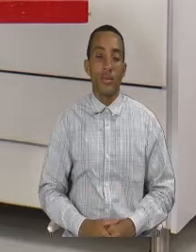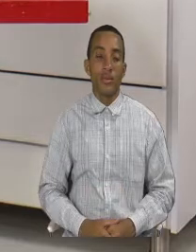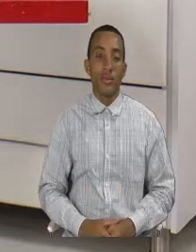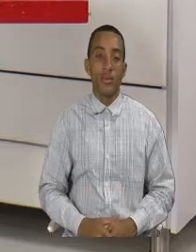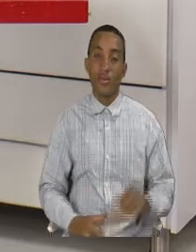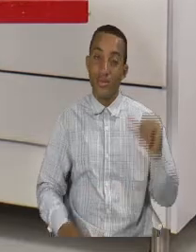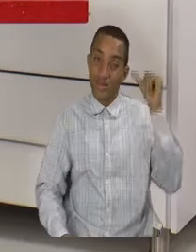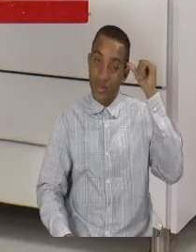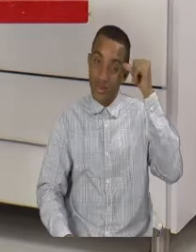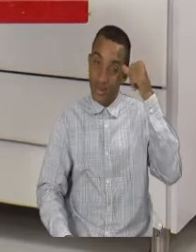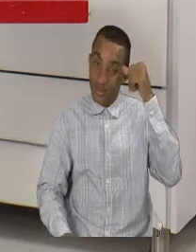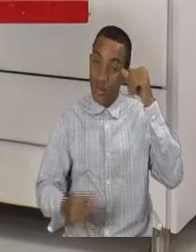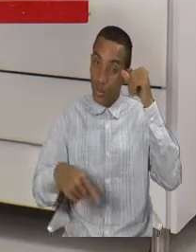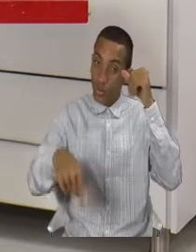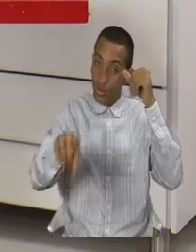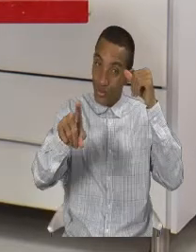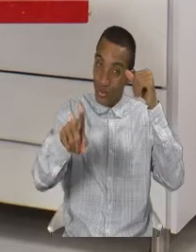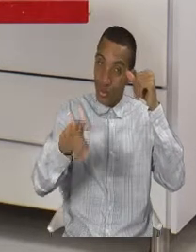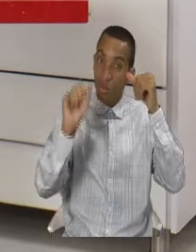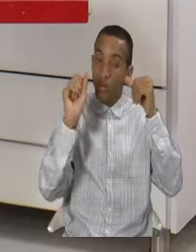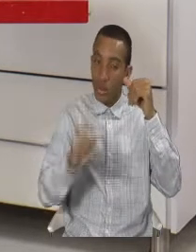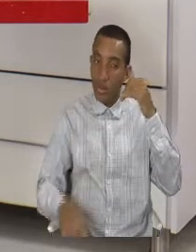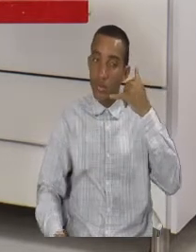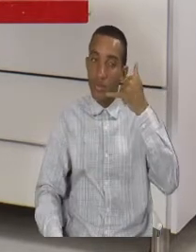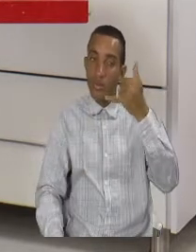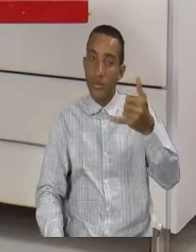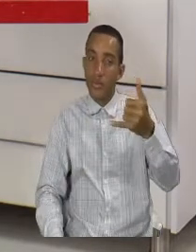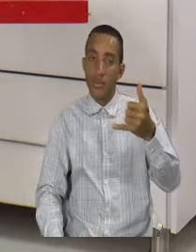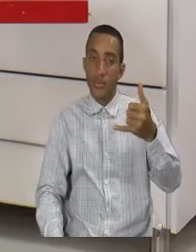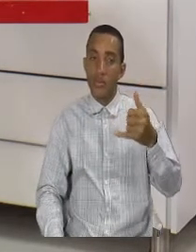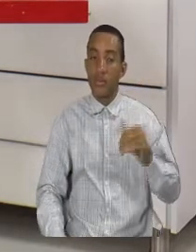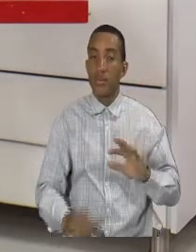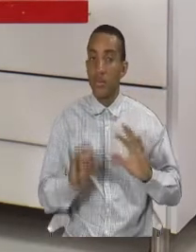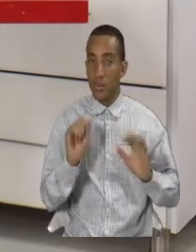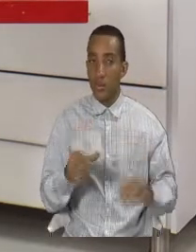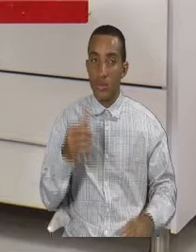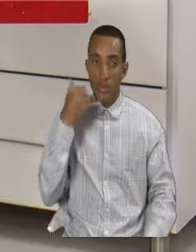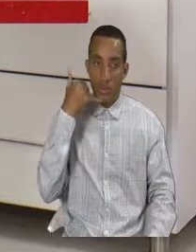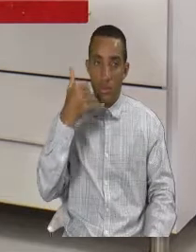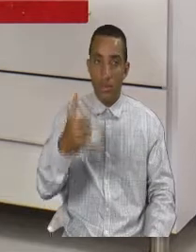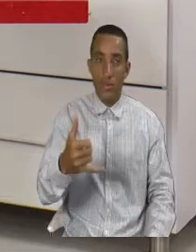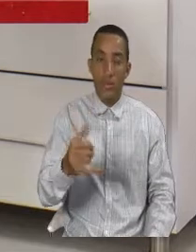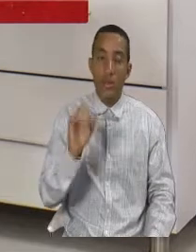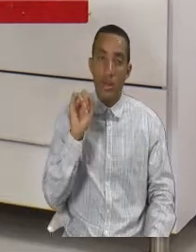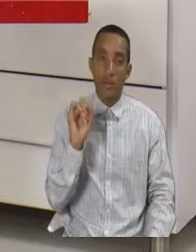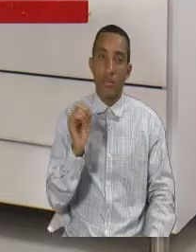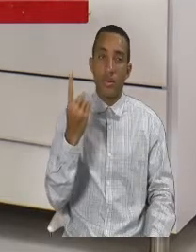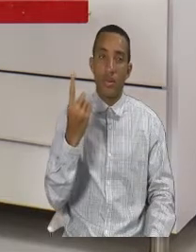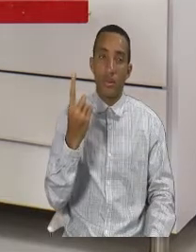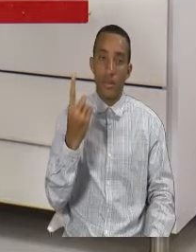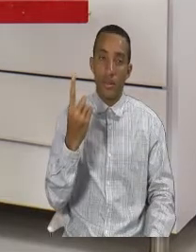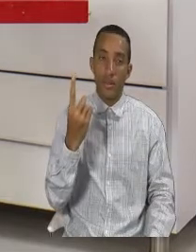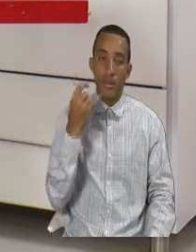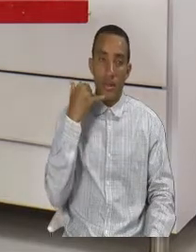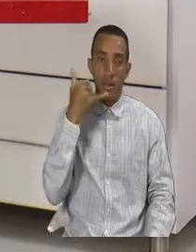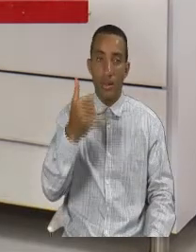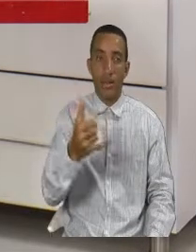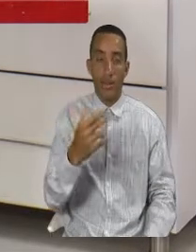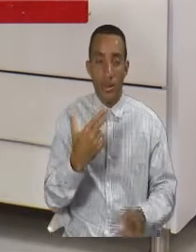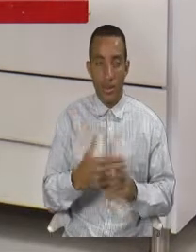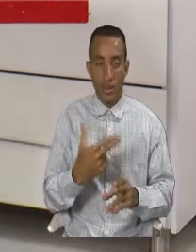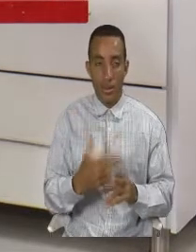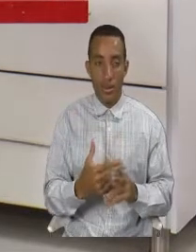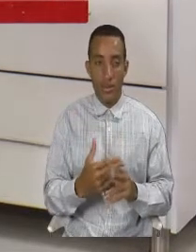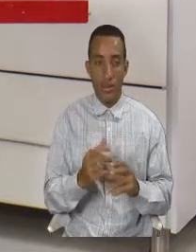Recordarle a los televidentes que pueden llamar. Aquella persona que llame, que sea la primera en llamar y nos diga el nombre de las